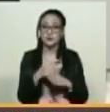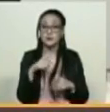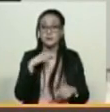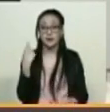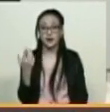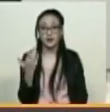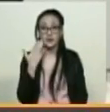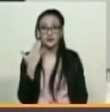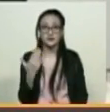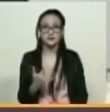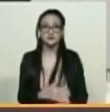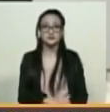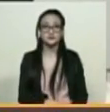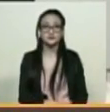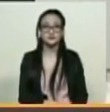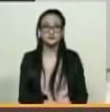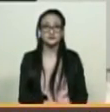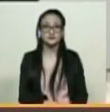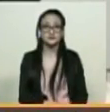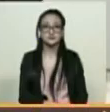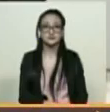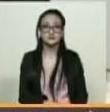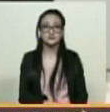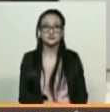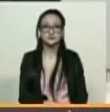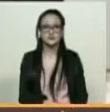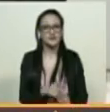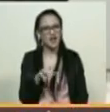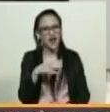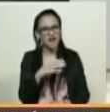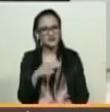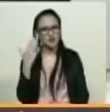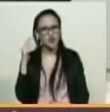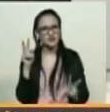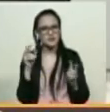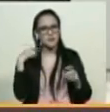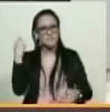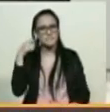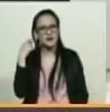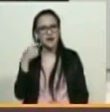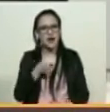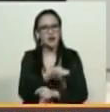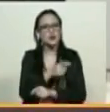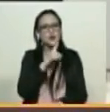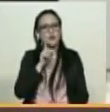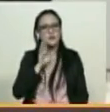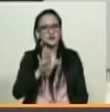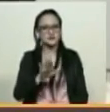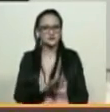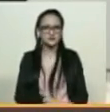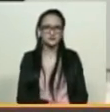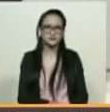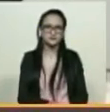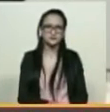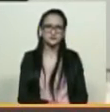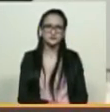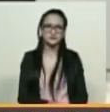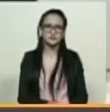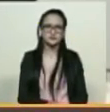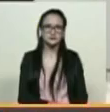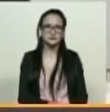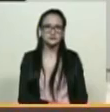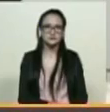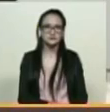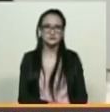Robinson, según Simon and Garfunkel. Creo que esa canción fue el tema de la película El Graduado, con Dustin Hoffman y Anne